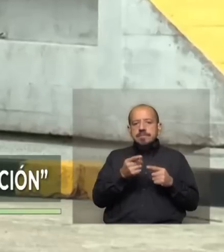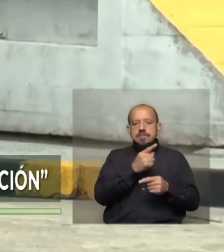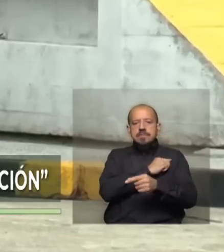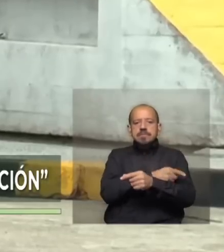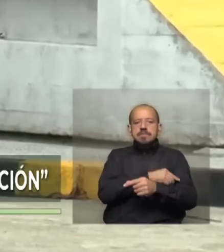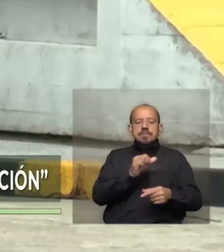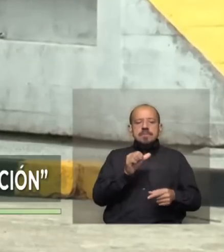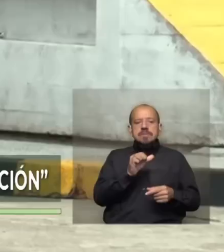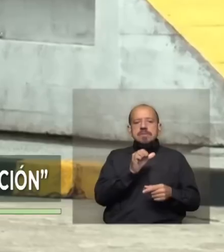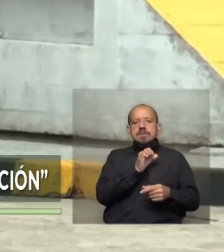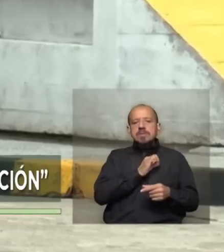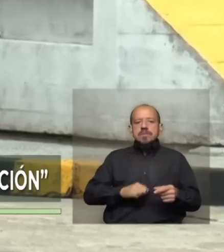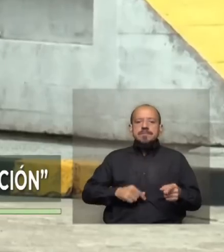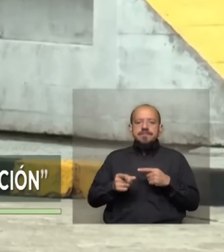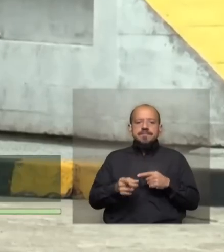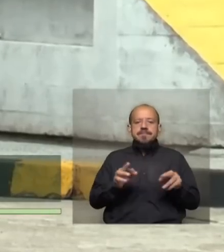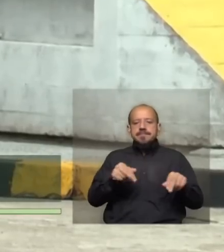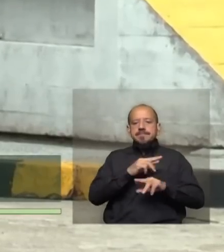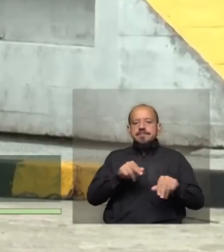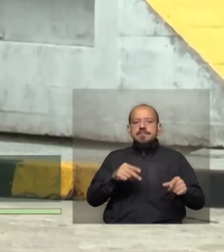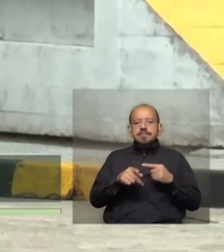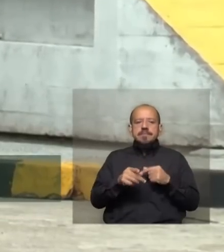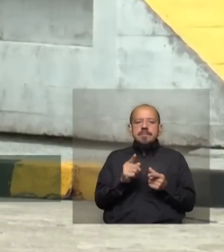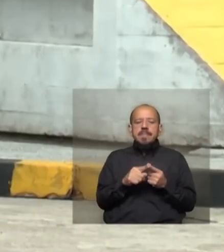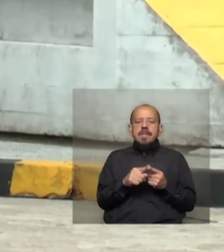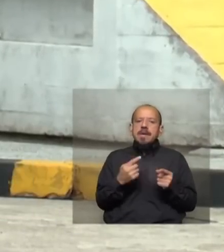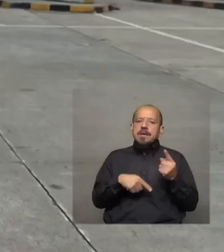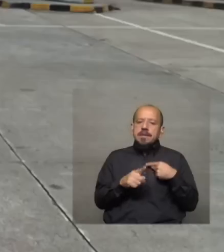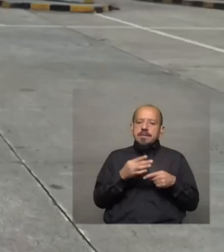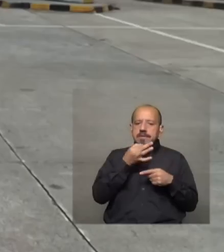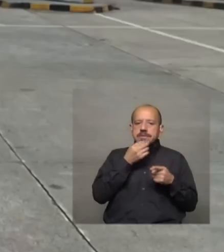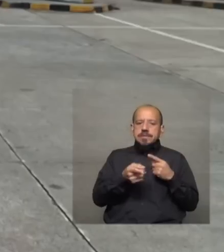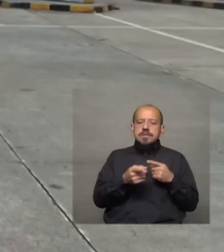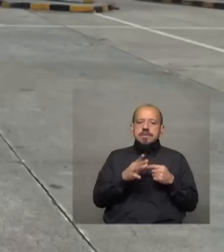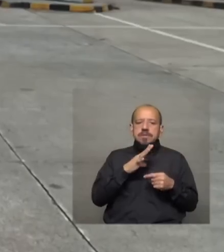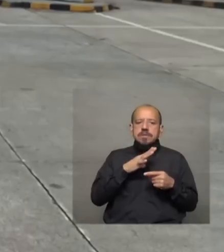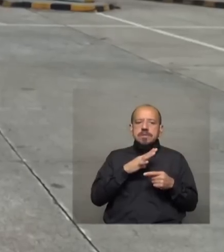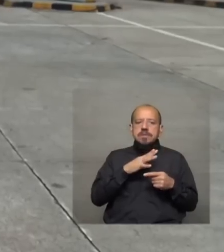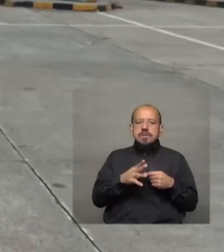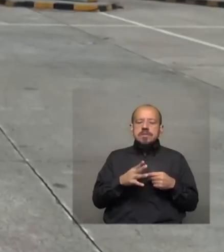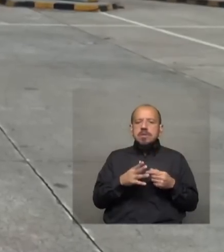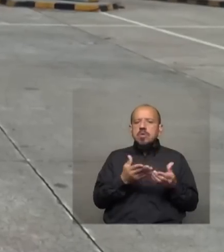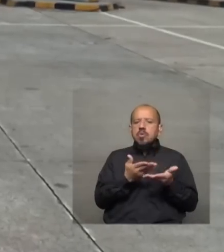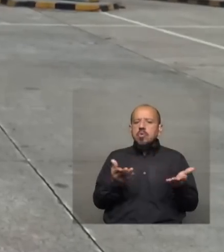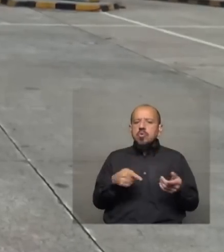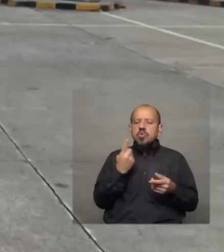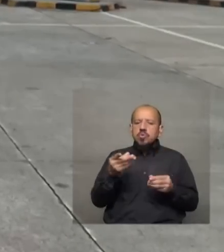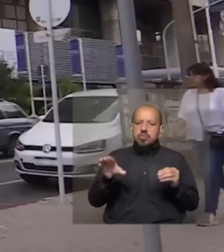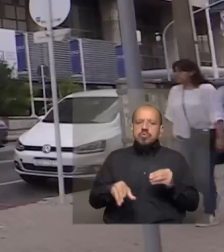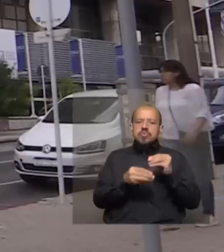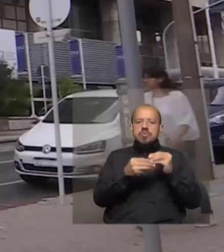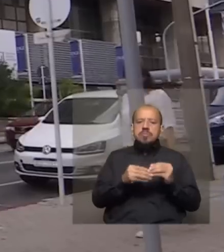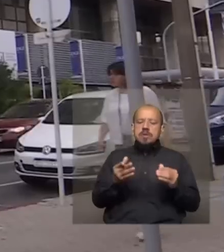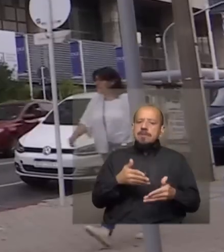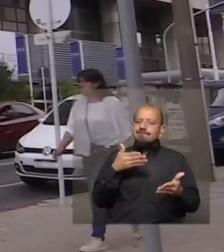ejecutivo como las exoneraciones impositivas pero Consideró que deben ser complementadas con otras acciones para